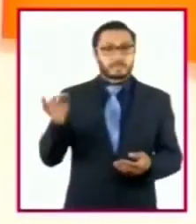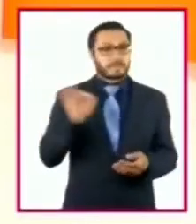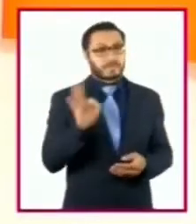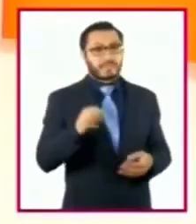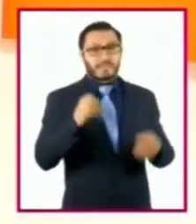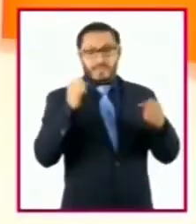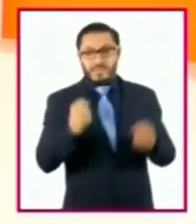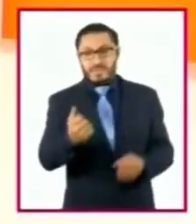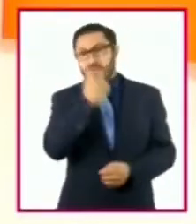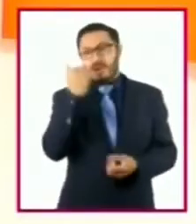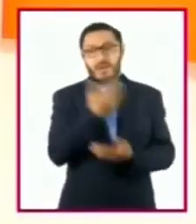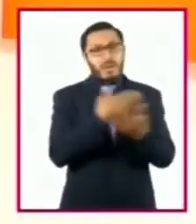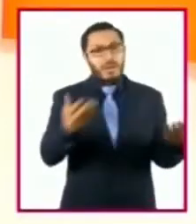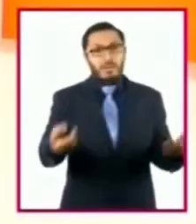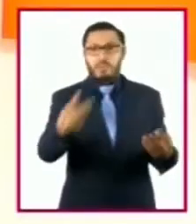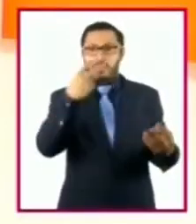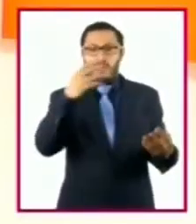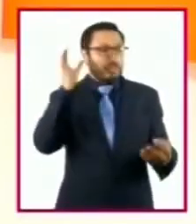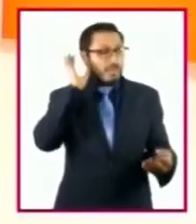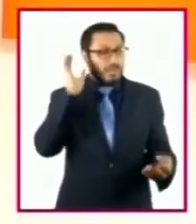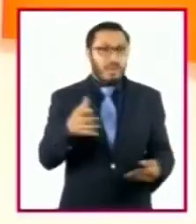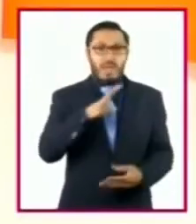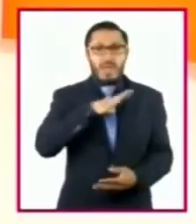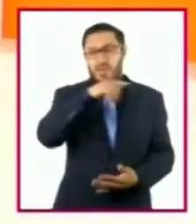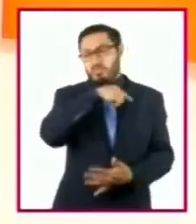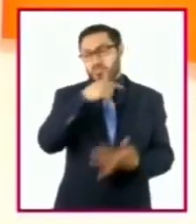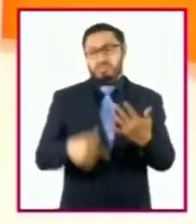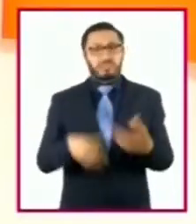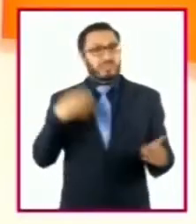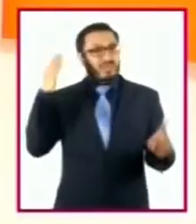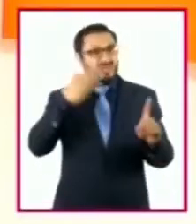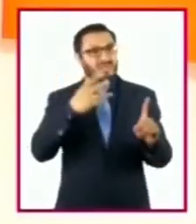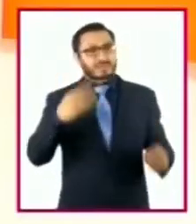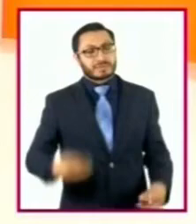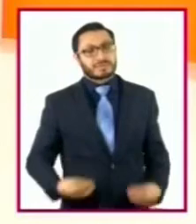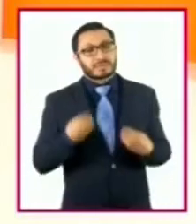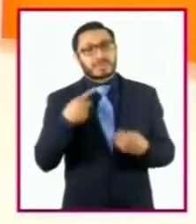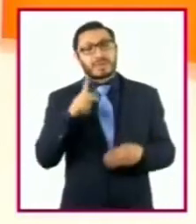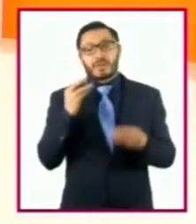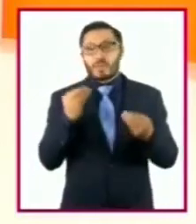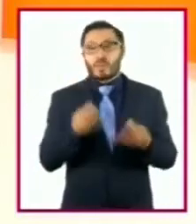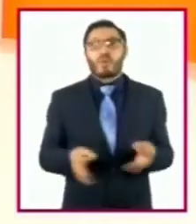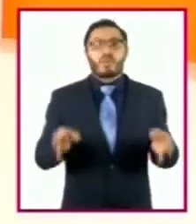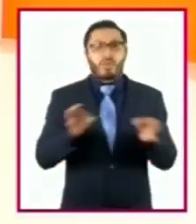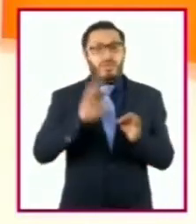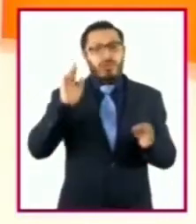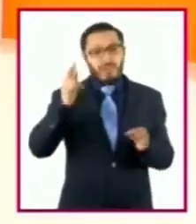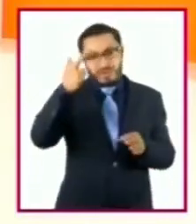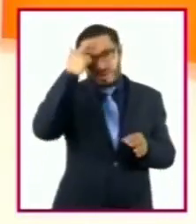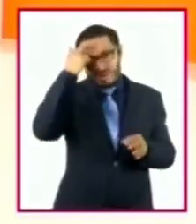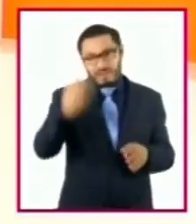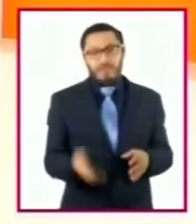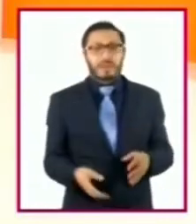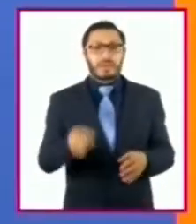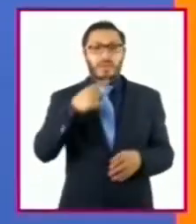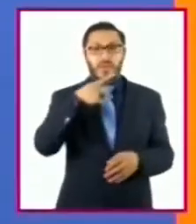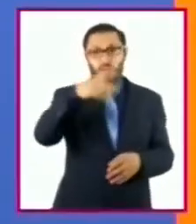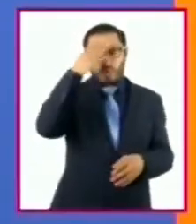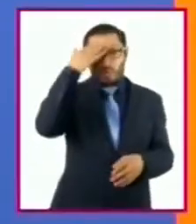o escuchan tienen diversas aspiraciones. Sin embargo, es importante que tengan en cuenta sus